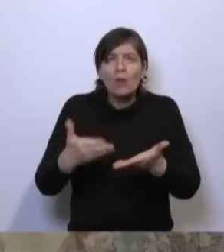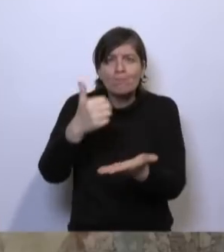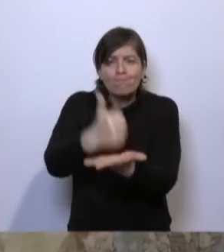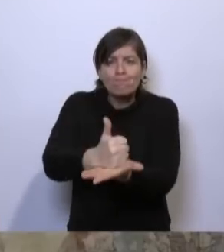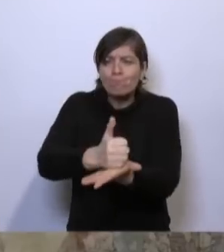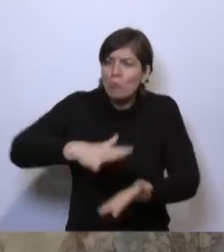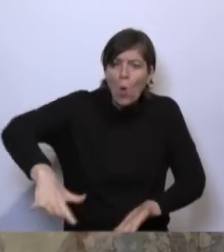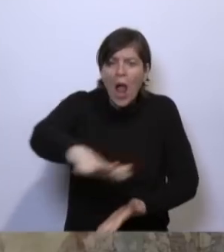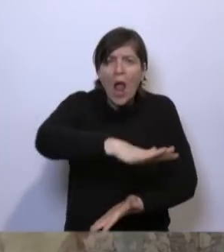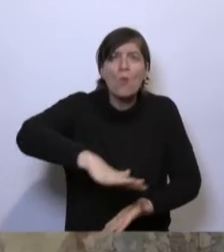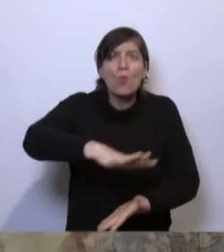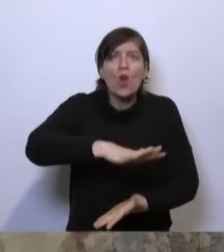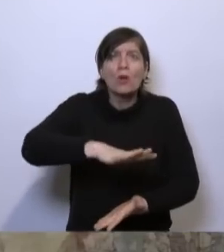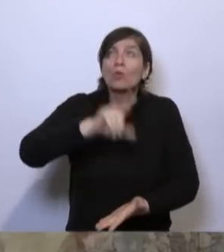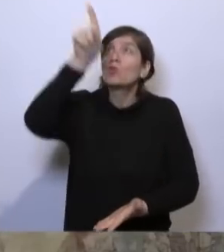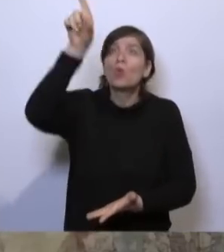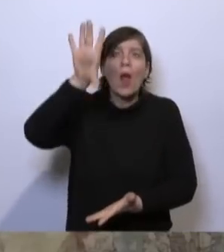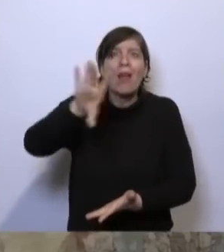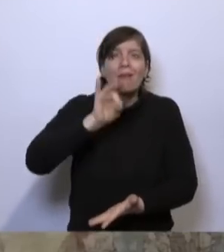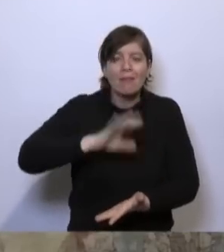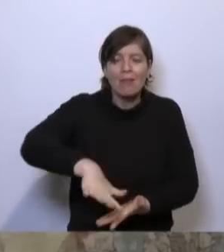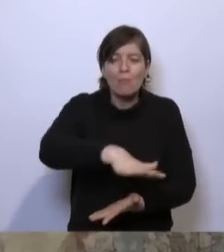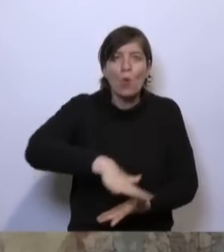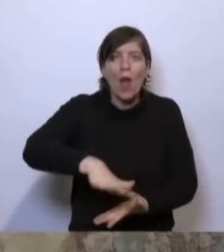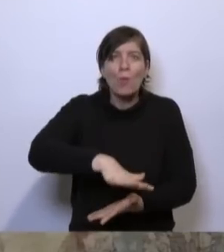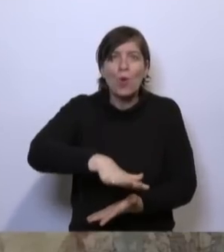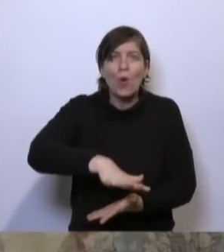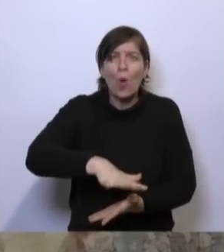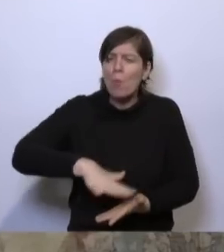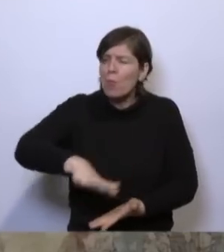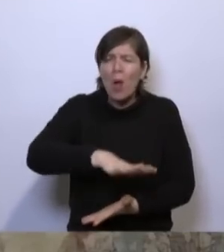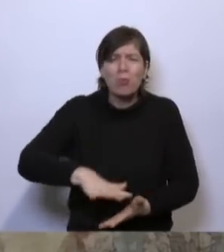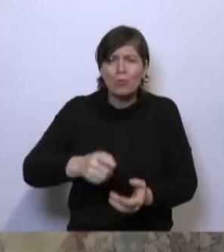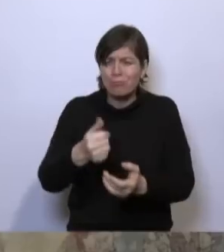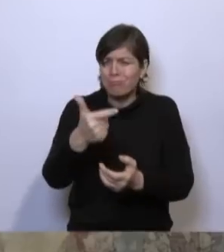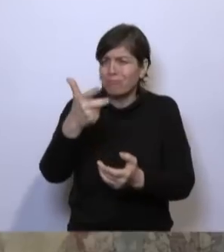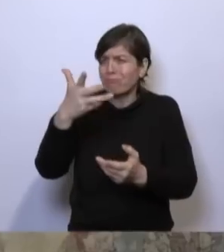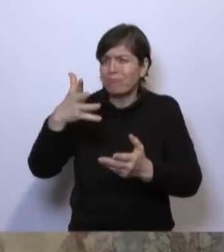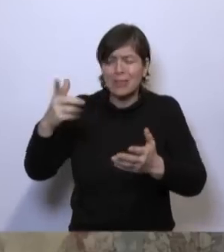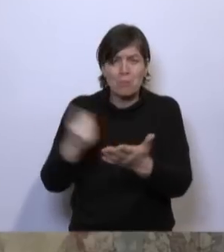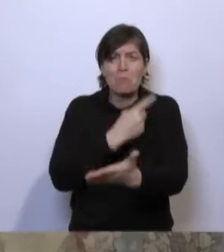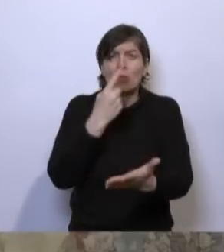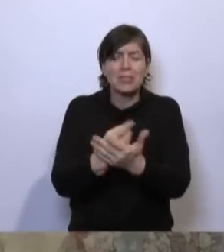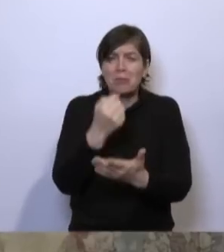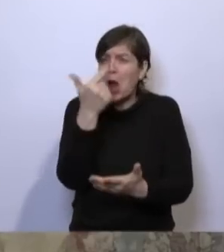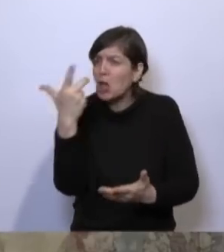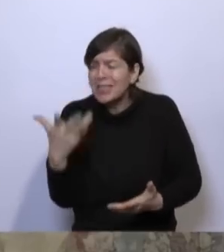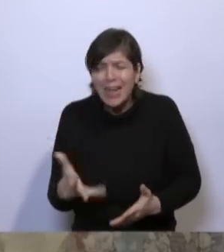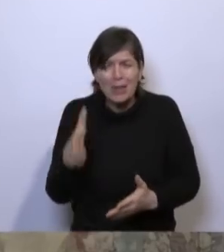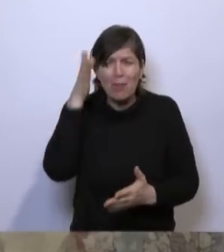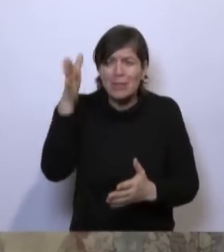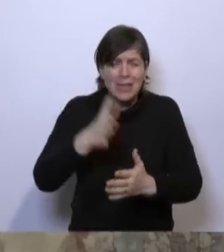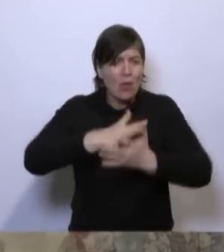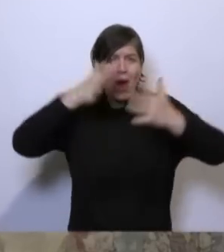de tu pueblo, el que tú has elegido, un pueblo tan numeroso que no se puede contar